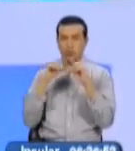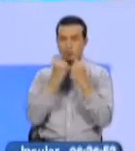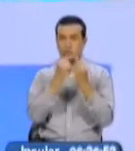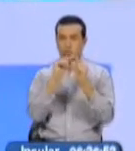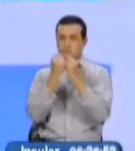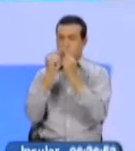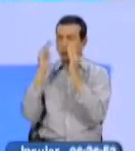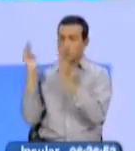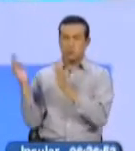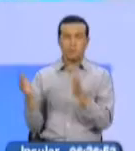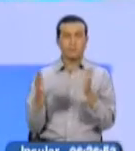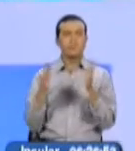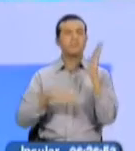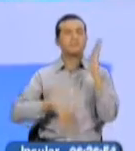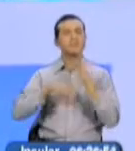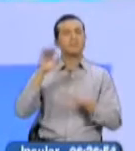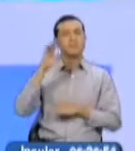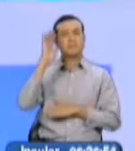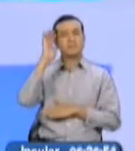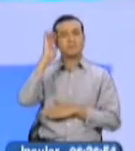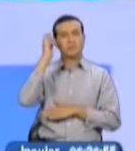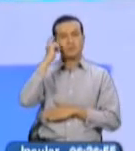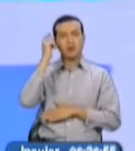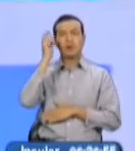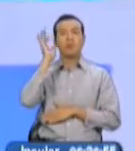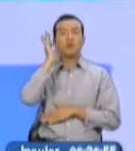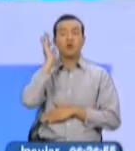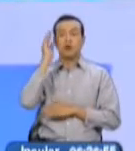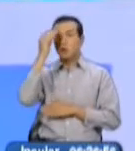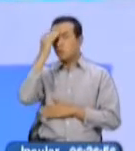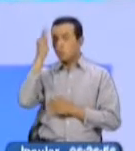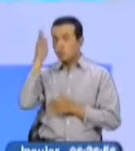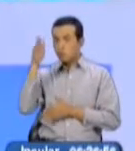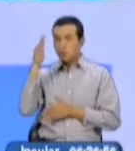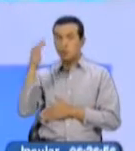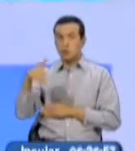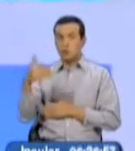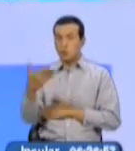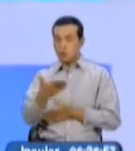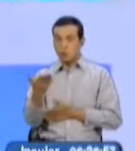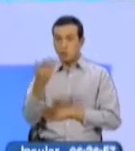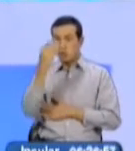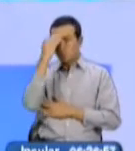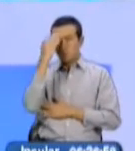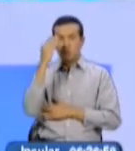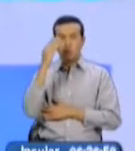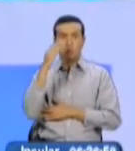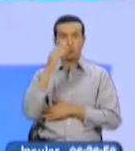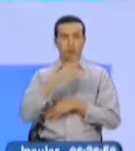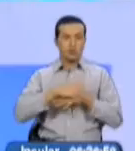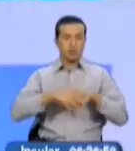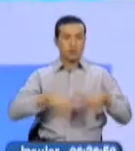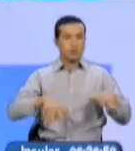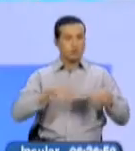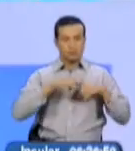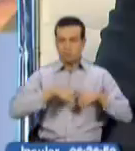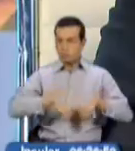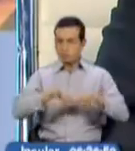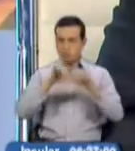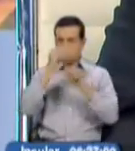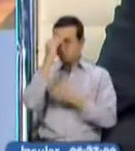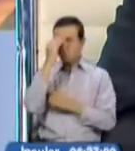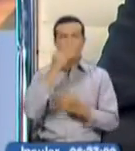y realmente lo que más me preocupa educa a una mujer para que luego educamos a toda una generación